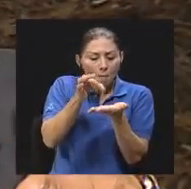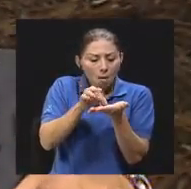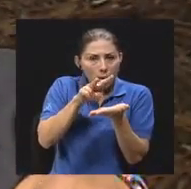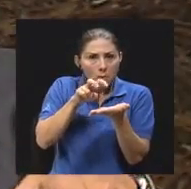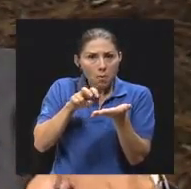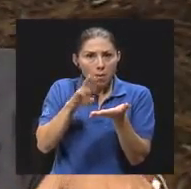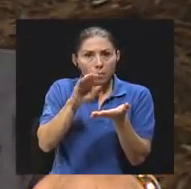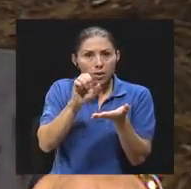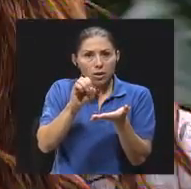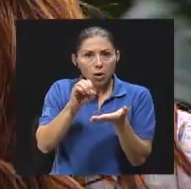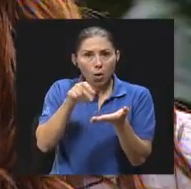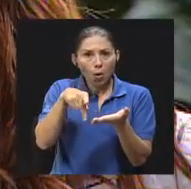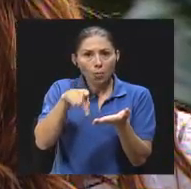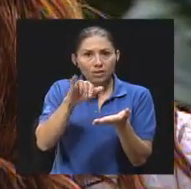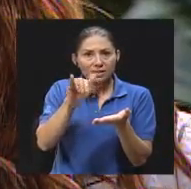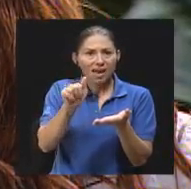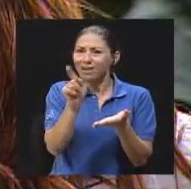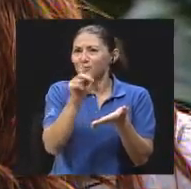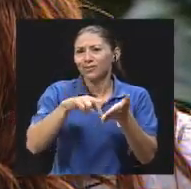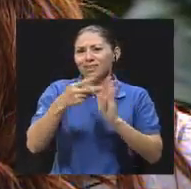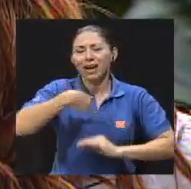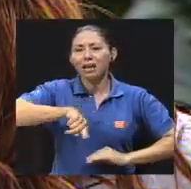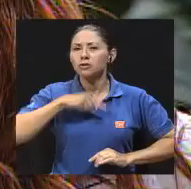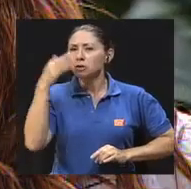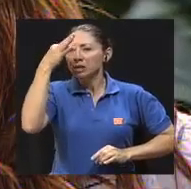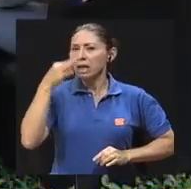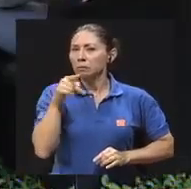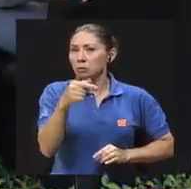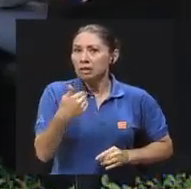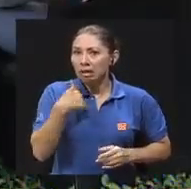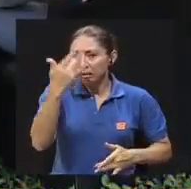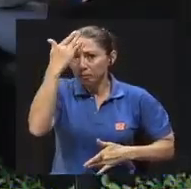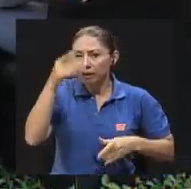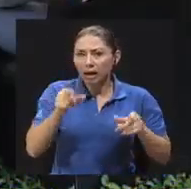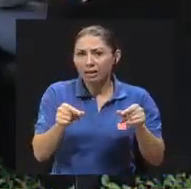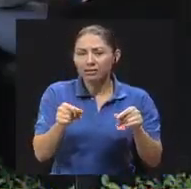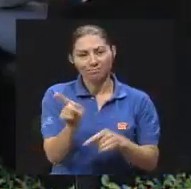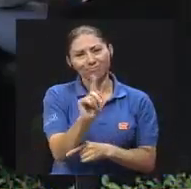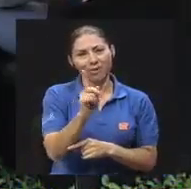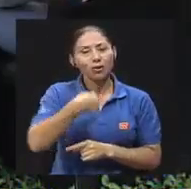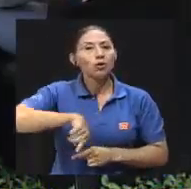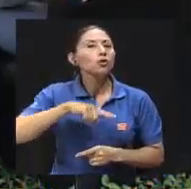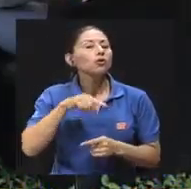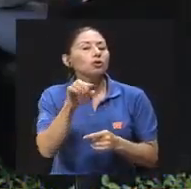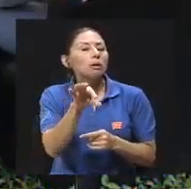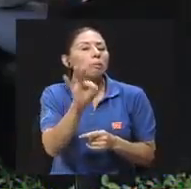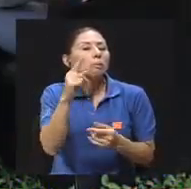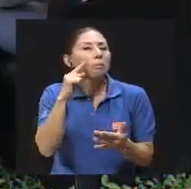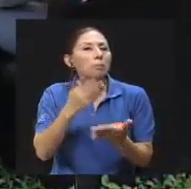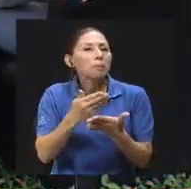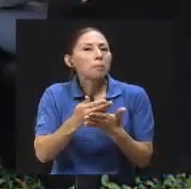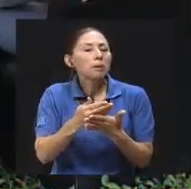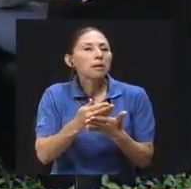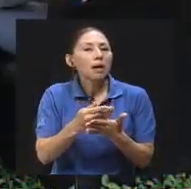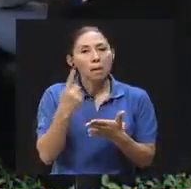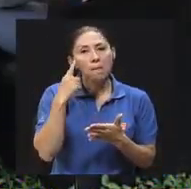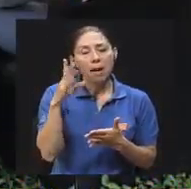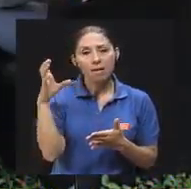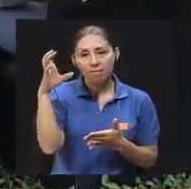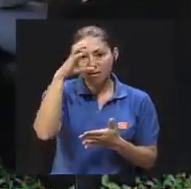estamos sospechando cáncer. Muchas veces tomamos biopsia simple y sencillamente para ver si la población de la bacteria del Helicobacter